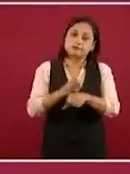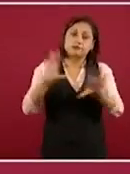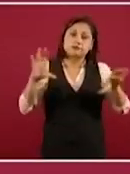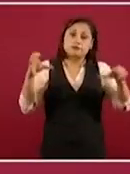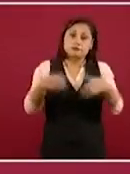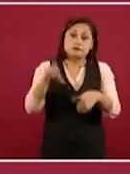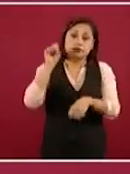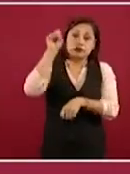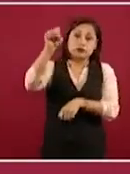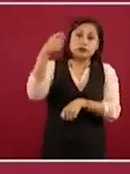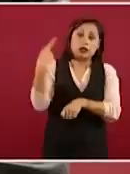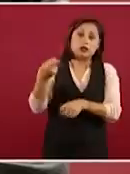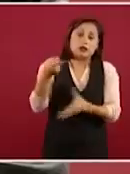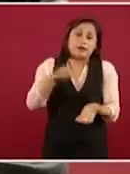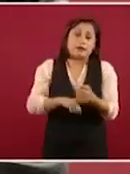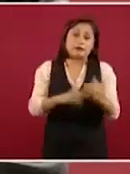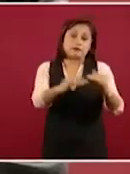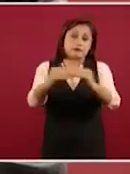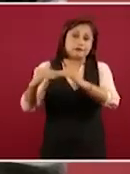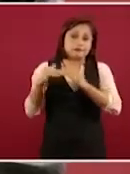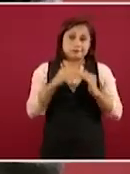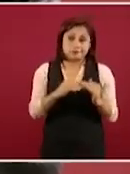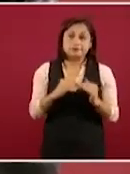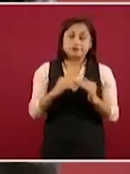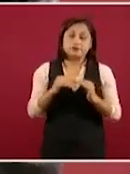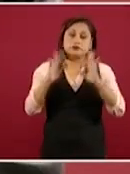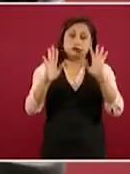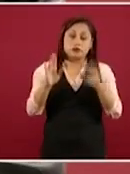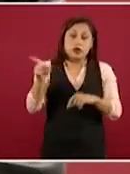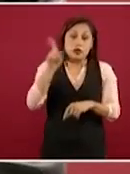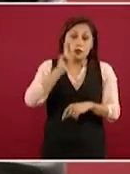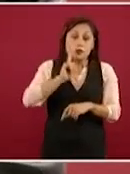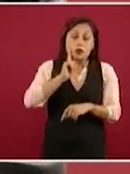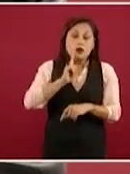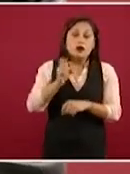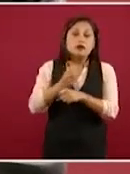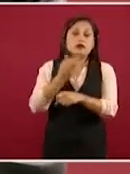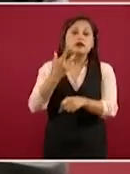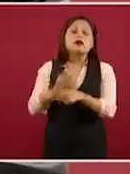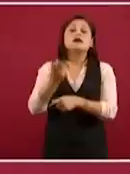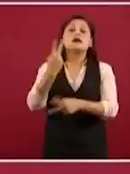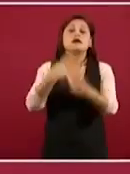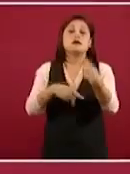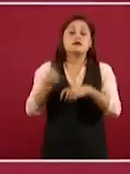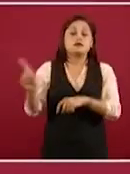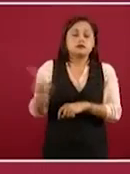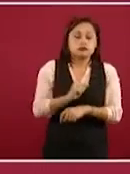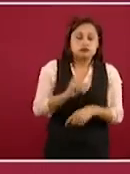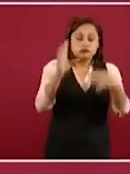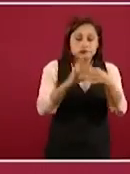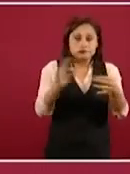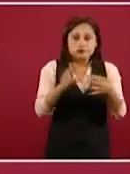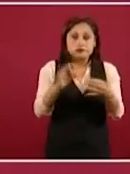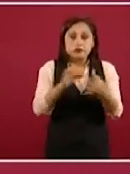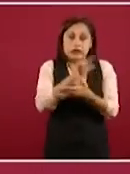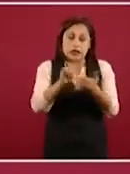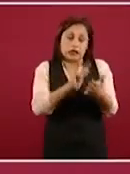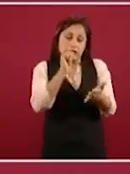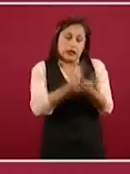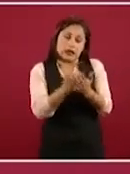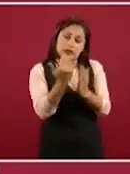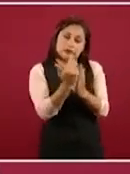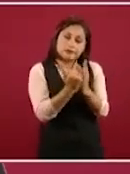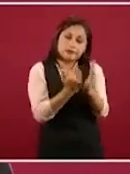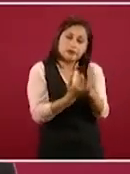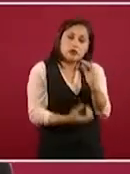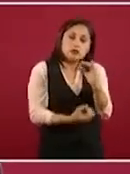Entonces, que ella también nos explique sobre eso, cuál es el nuevo marco jurídico, o sea,